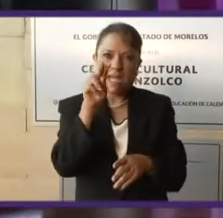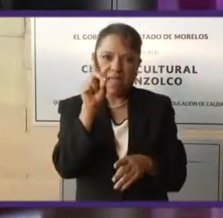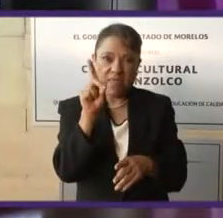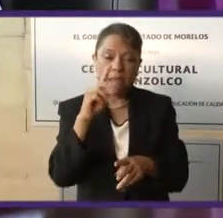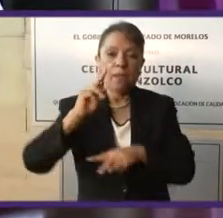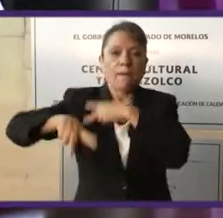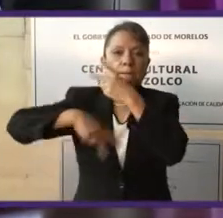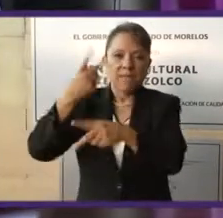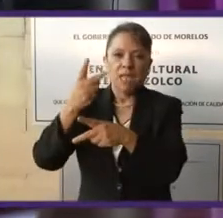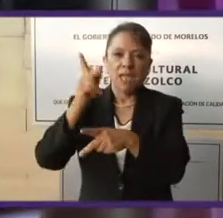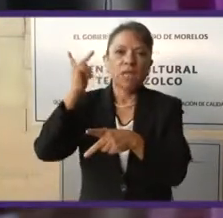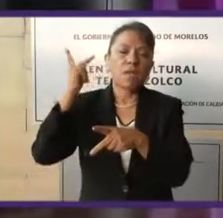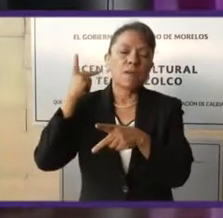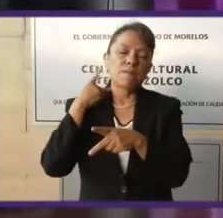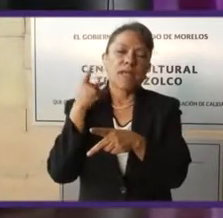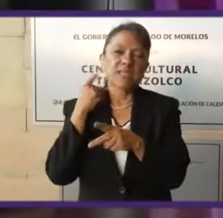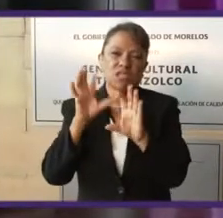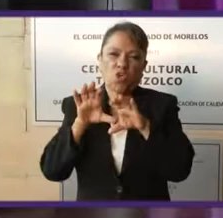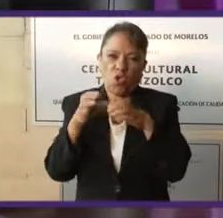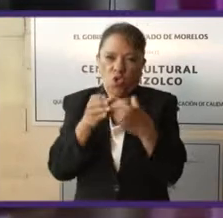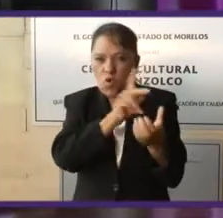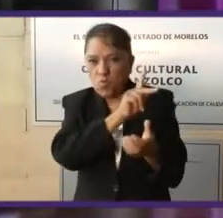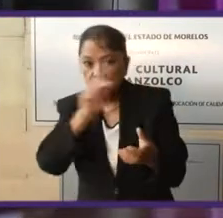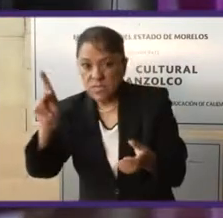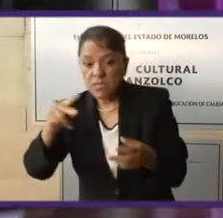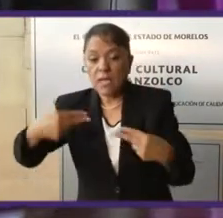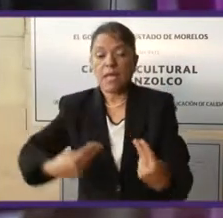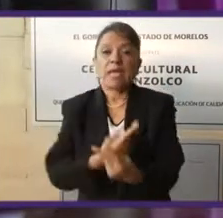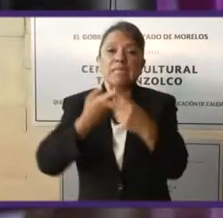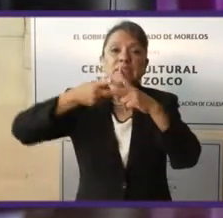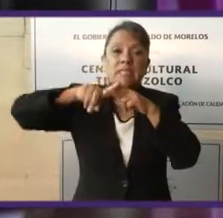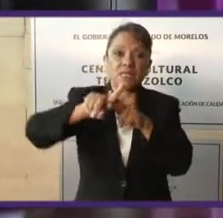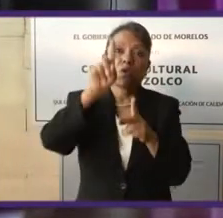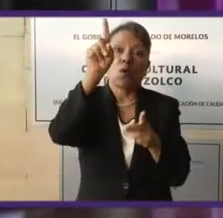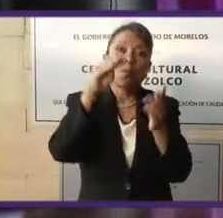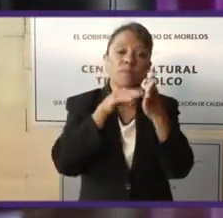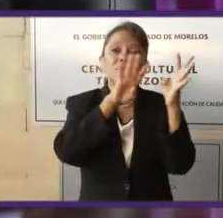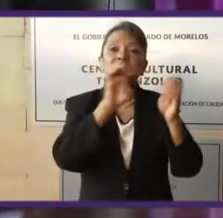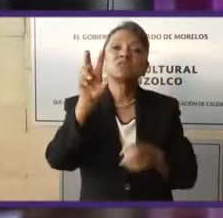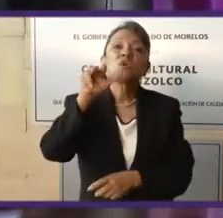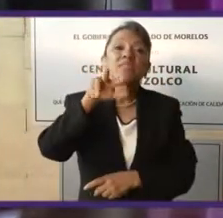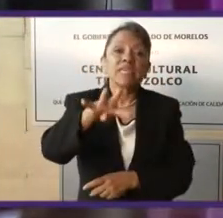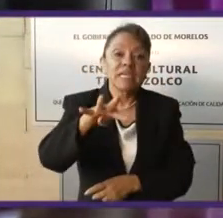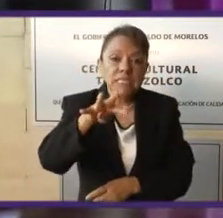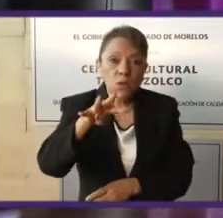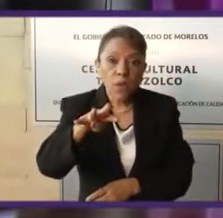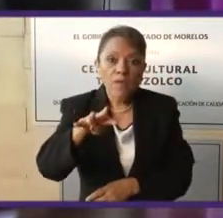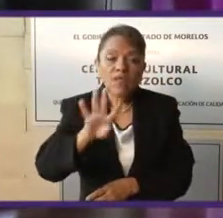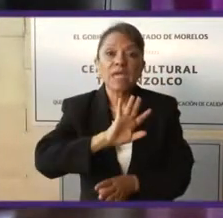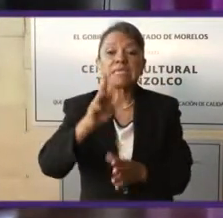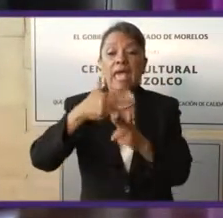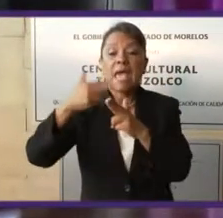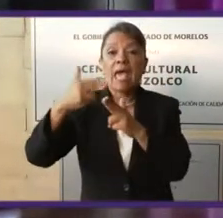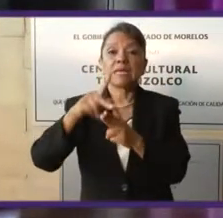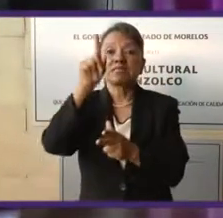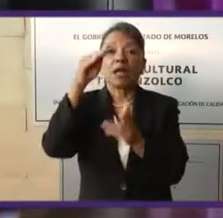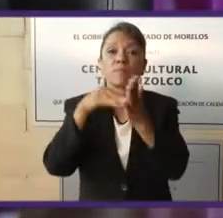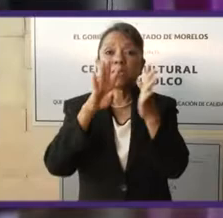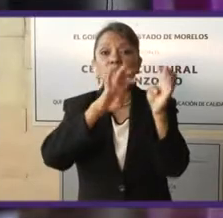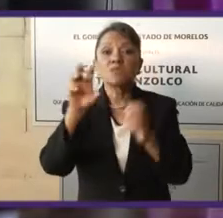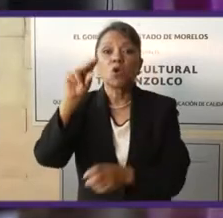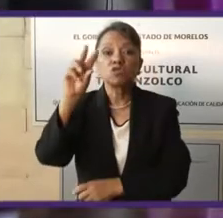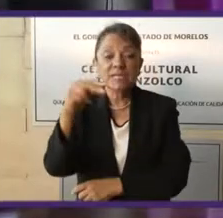Comunista, que nació en 1919 y fue hasta 1987, cuando le dieron el